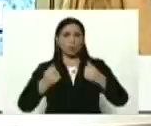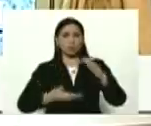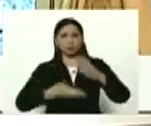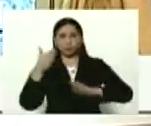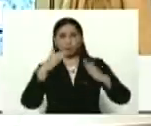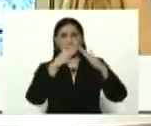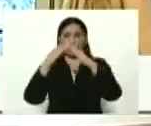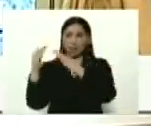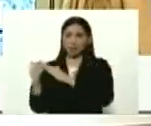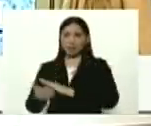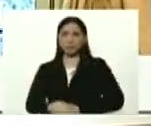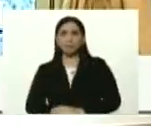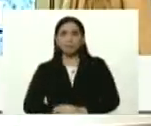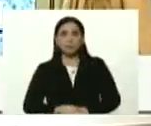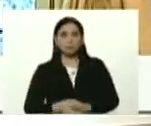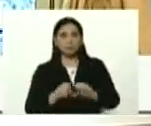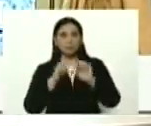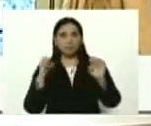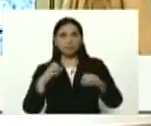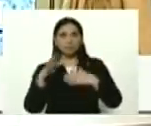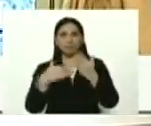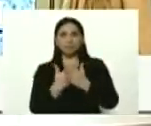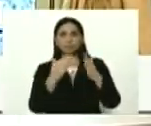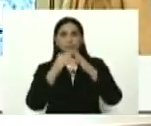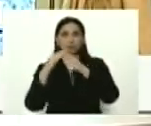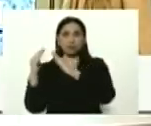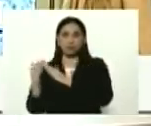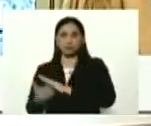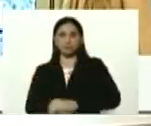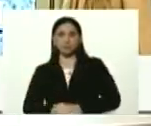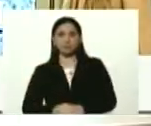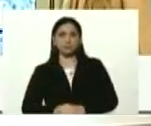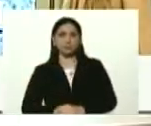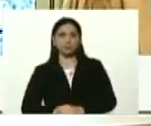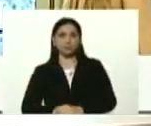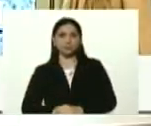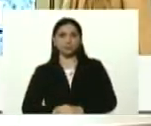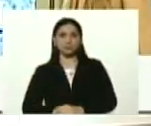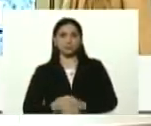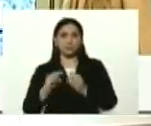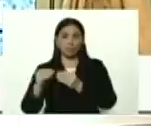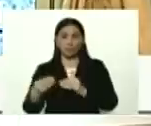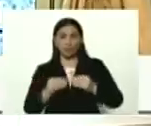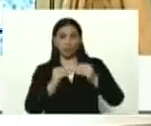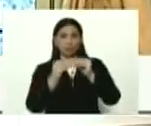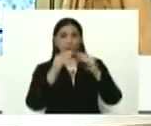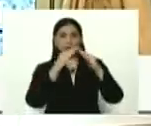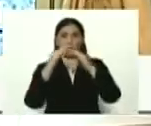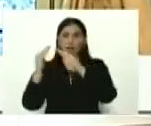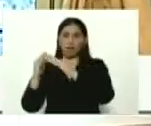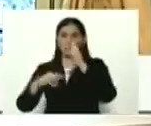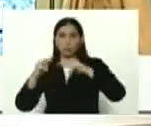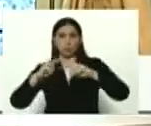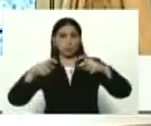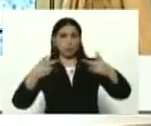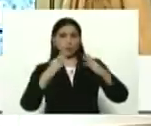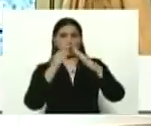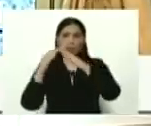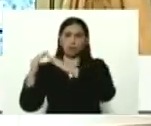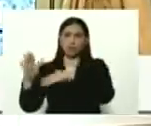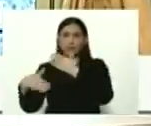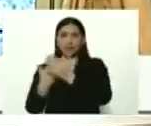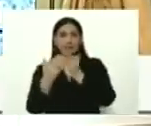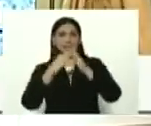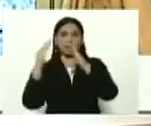hogar, la educación al hogar, el arreglo de la vivienda, la construcción de la nueva vivienda al hogar.